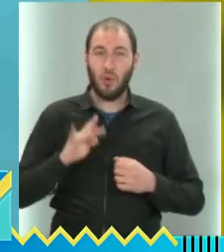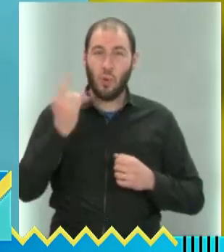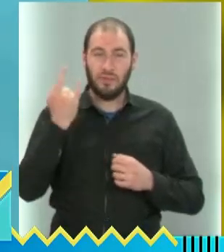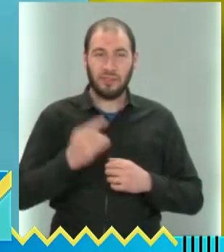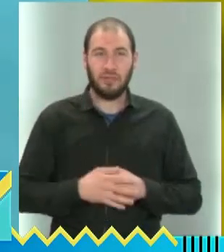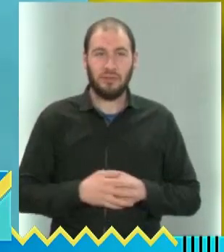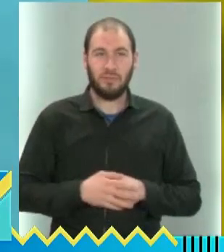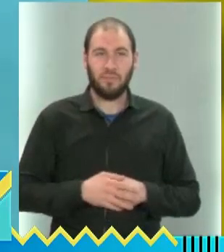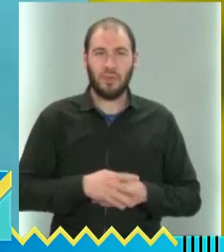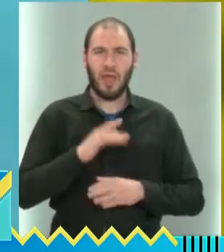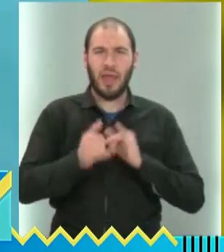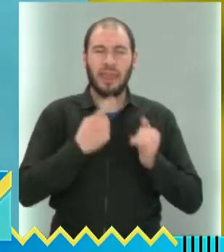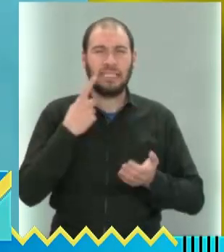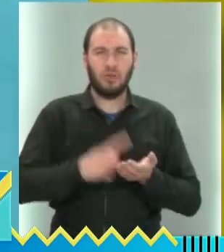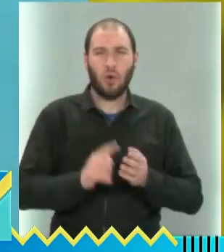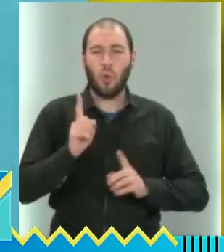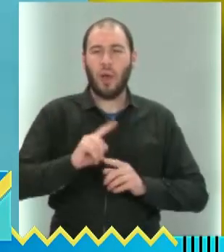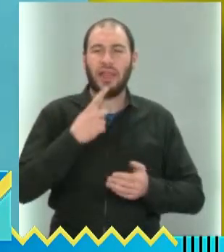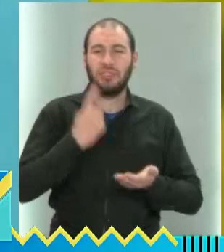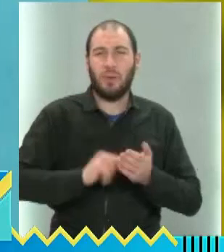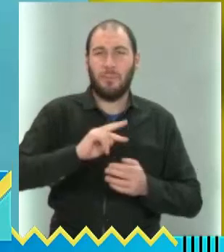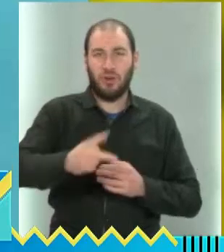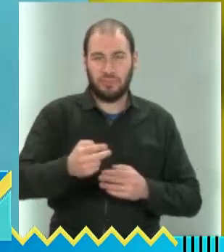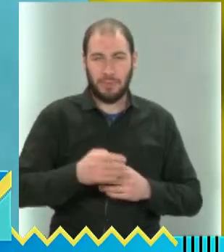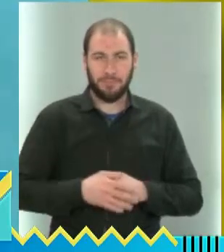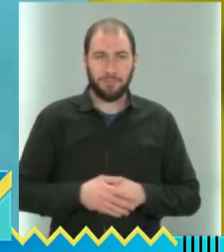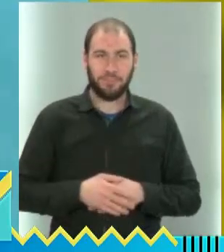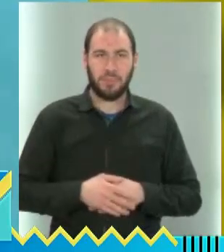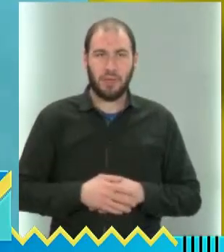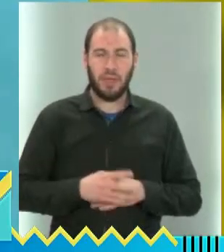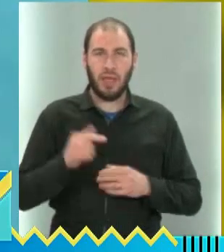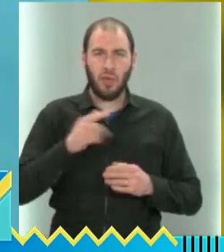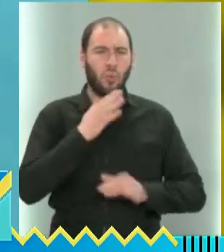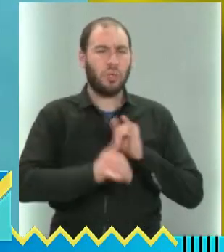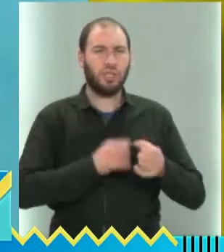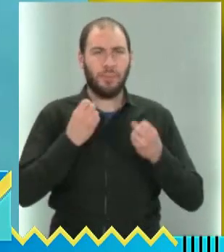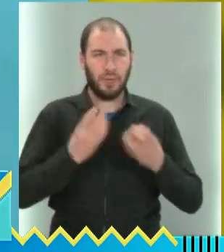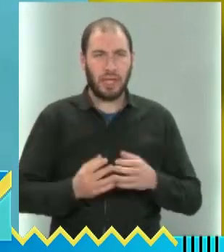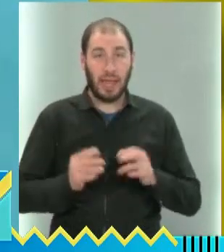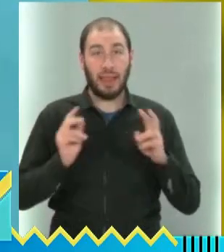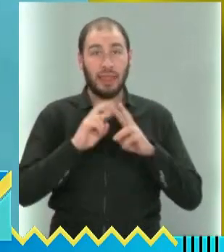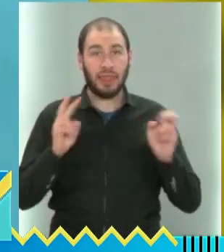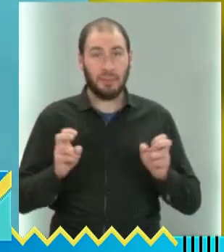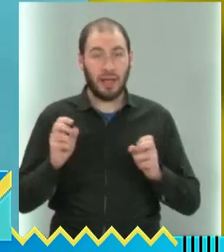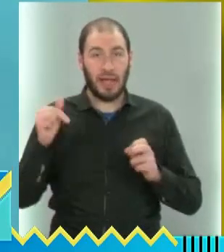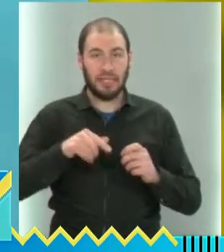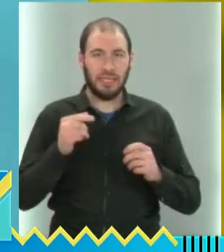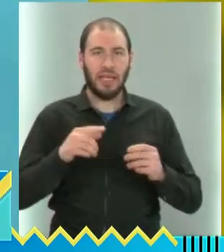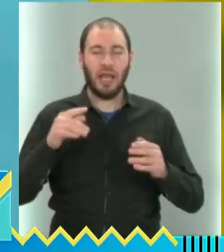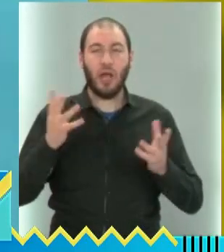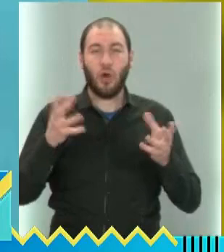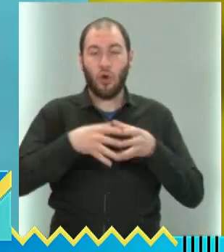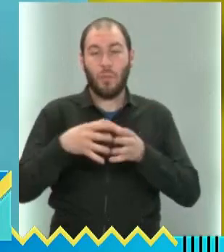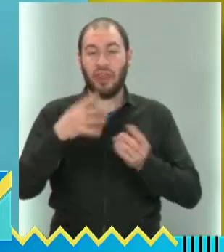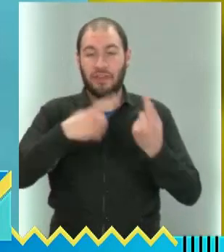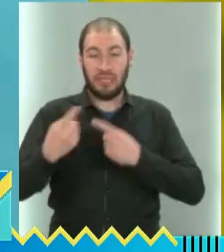universitarios, definir cuáles van a ser las próximas medidas de fuerza. ¿Por qué le hago esta mención? Porque tiene que ver justamente con esto de los interclaustros.